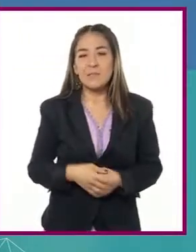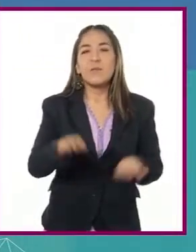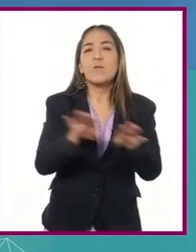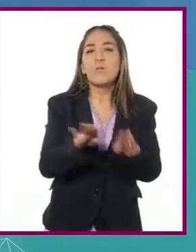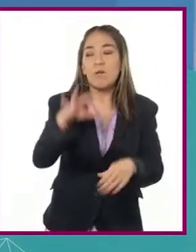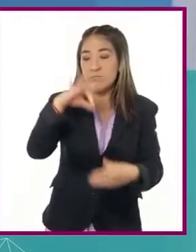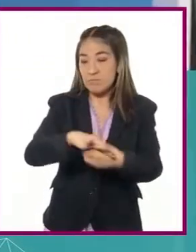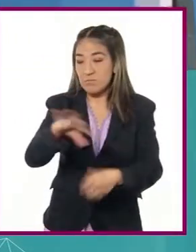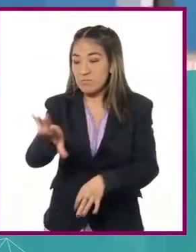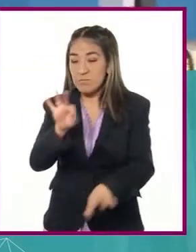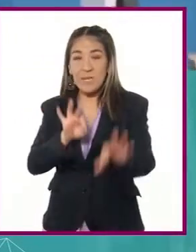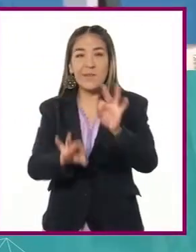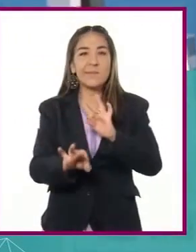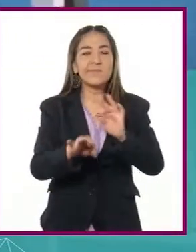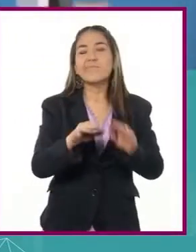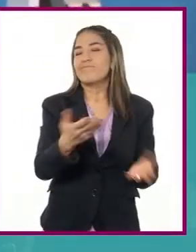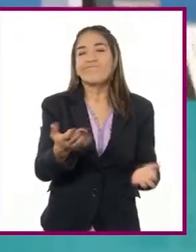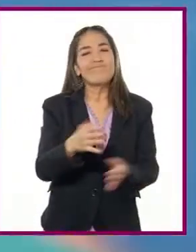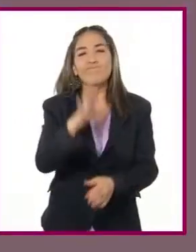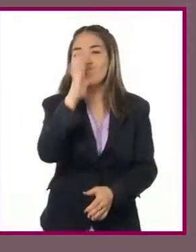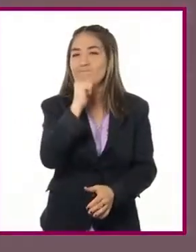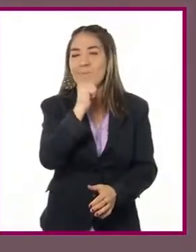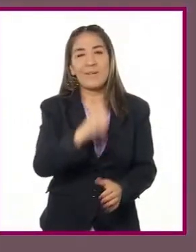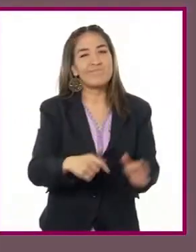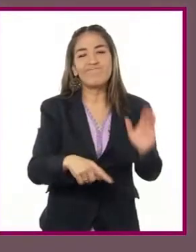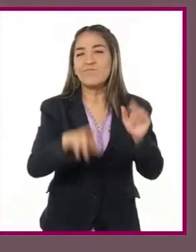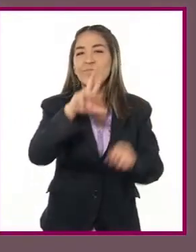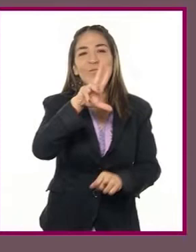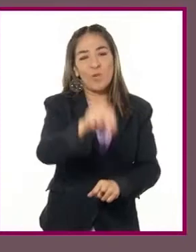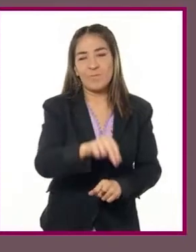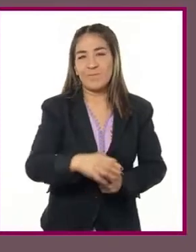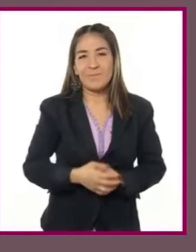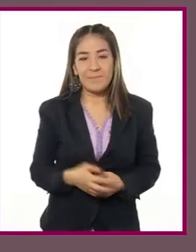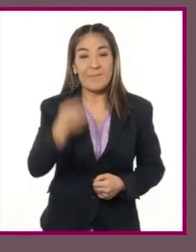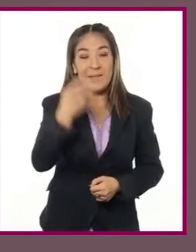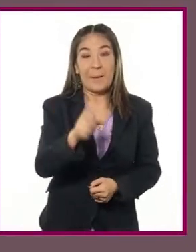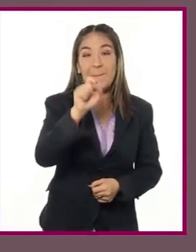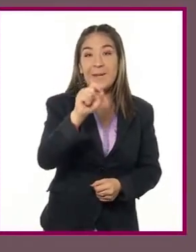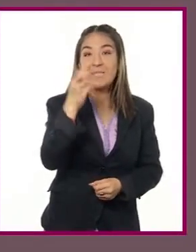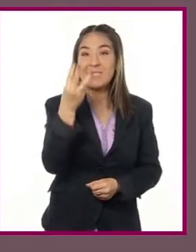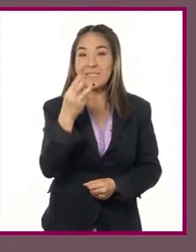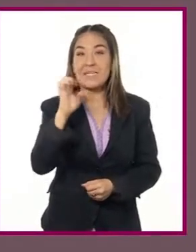selección autoriza la negativa. El